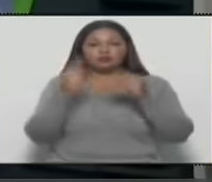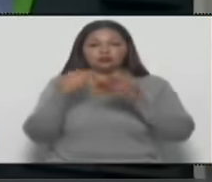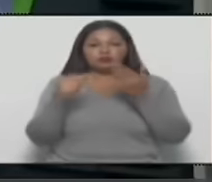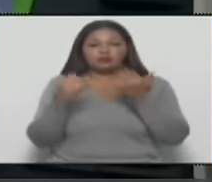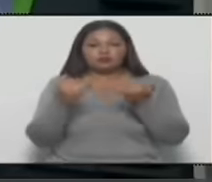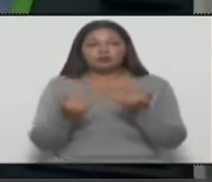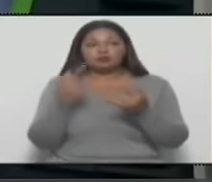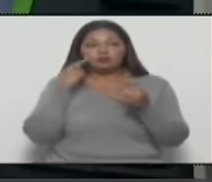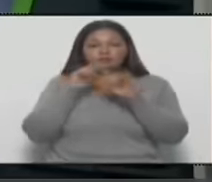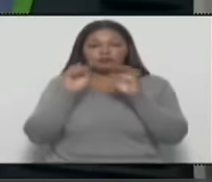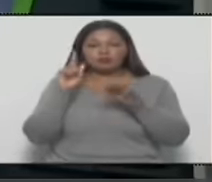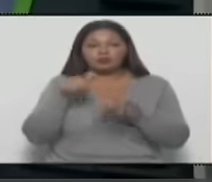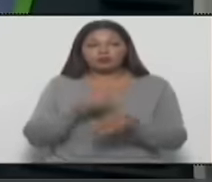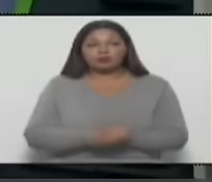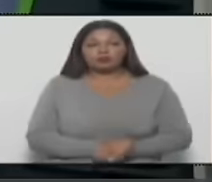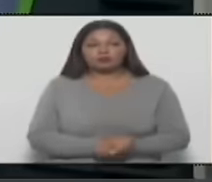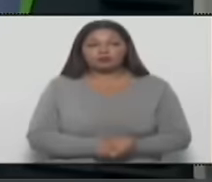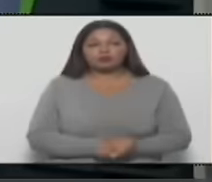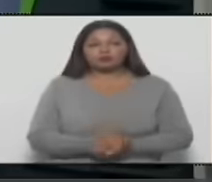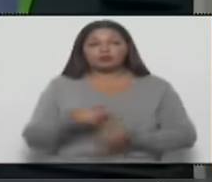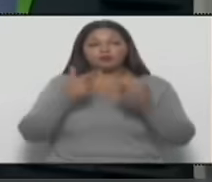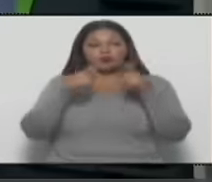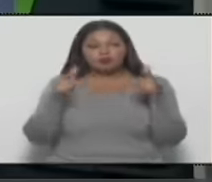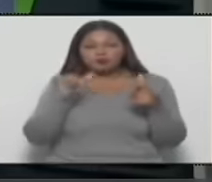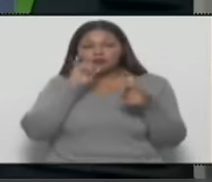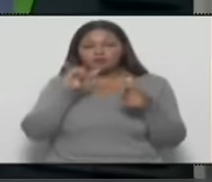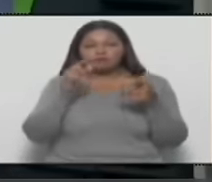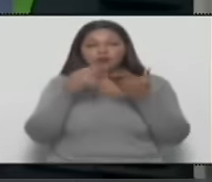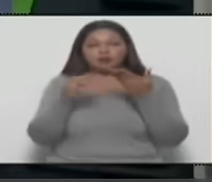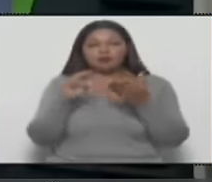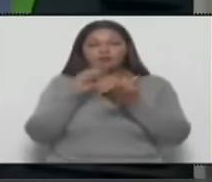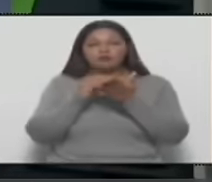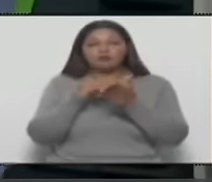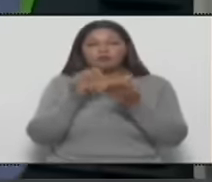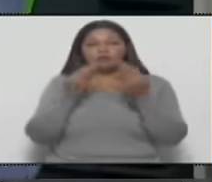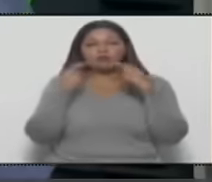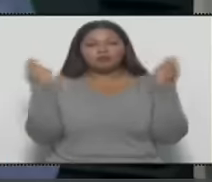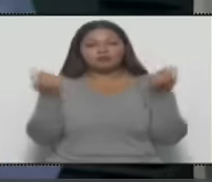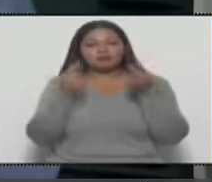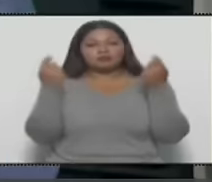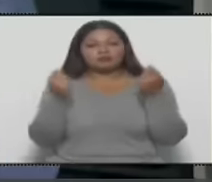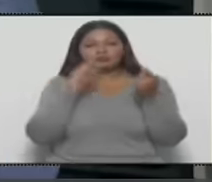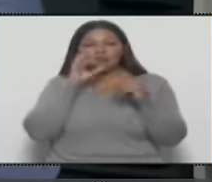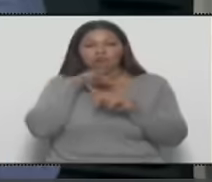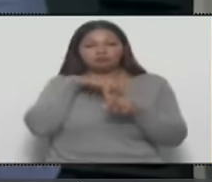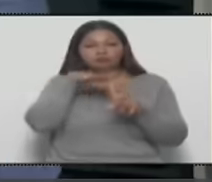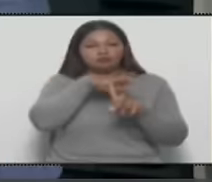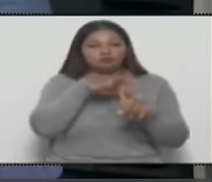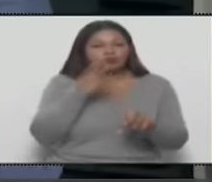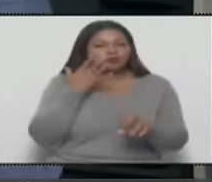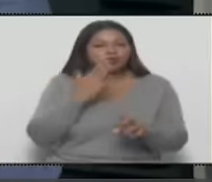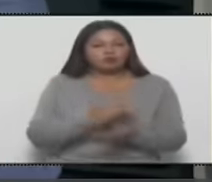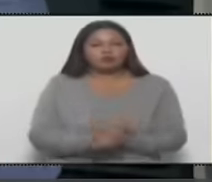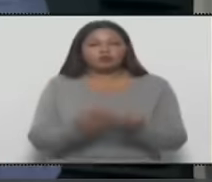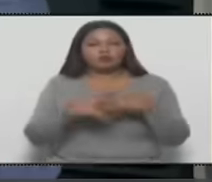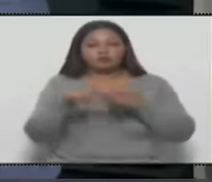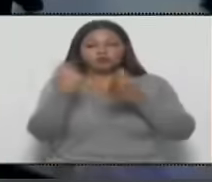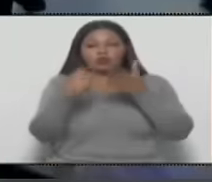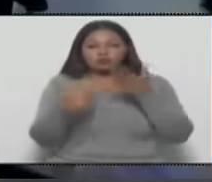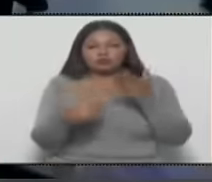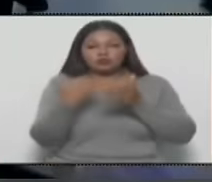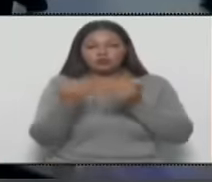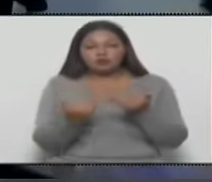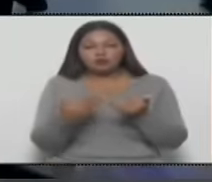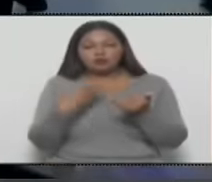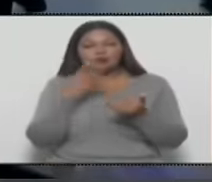en la página web con algunas vulnerabilidades y pueden deformar la página, colocar publicidad maliciosa. A eso iba, y incluso la data es